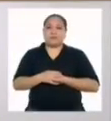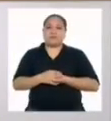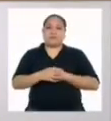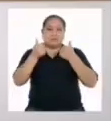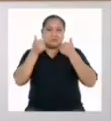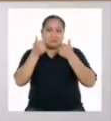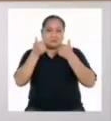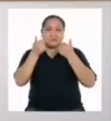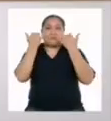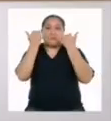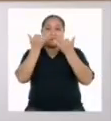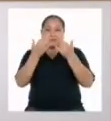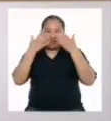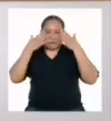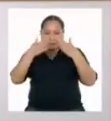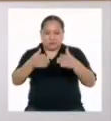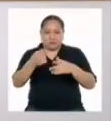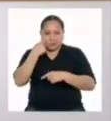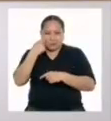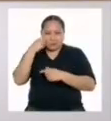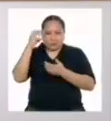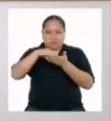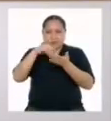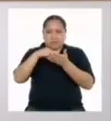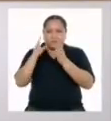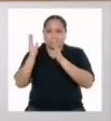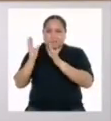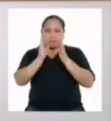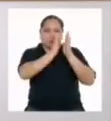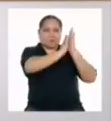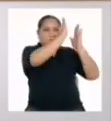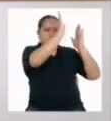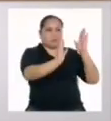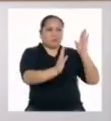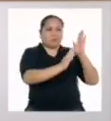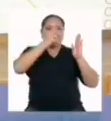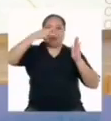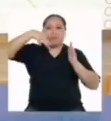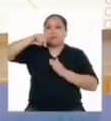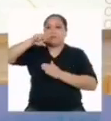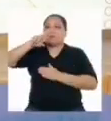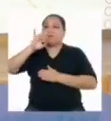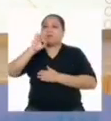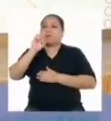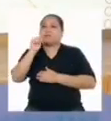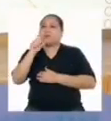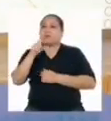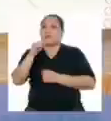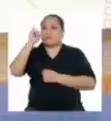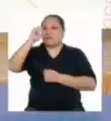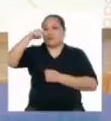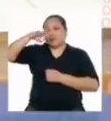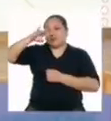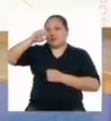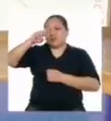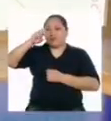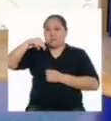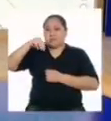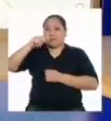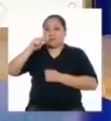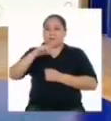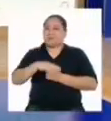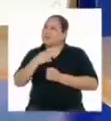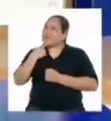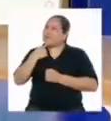Hoy nos concentraremos en conocer más acerca de la elaboración de un mural informativo para el hogar. ¡Qué bueno va a estar esto! Creo que